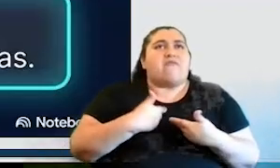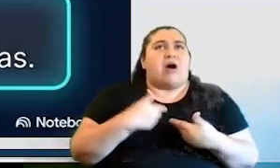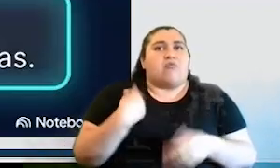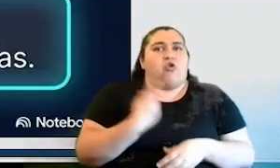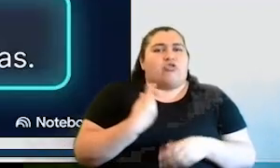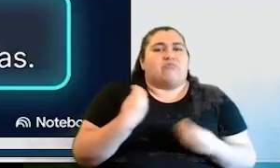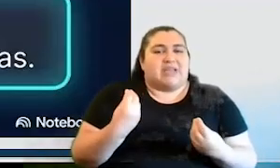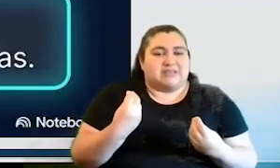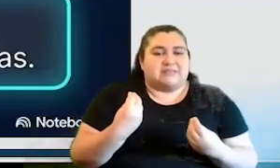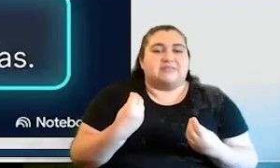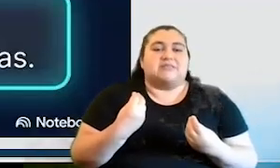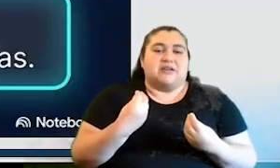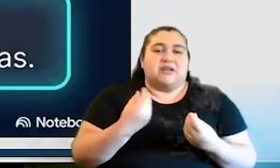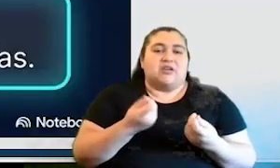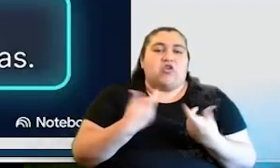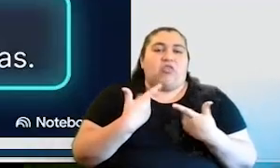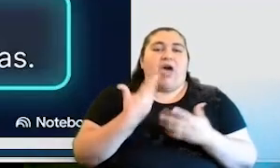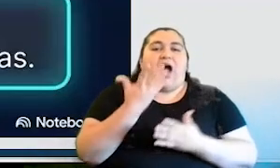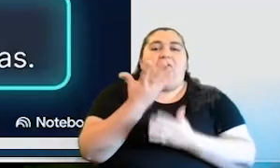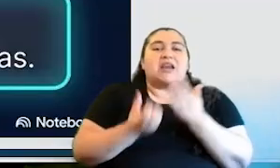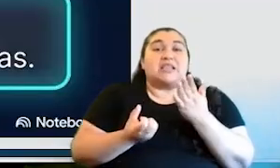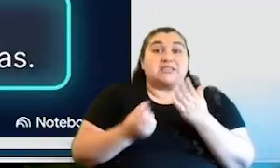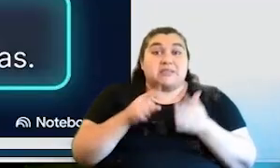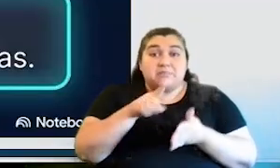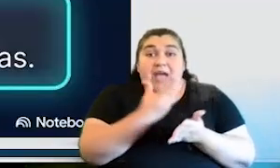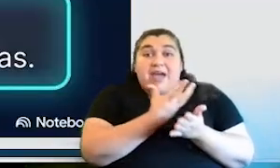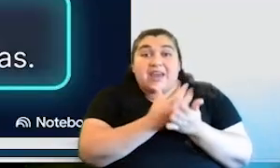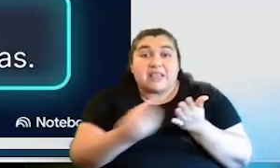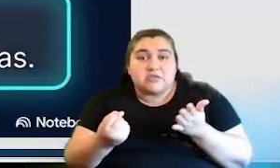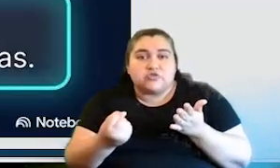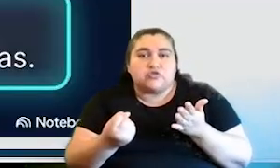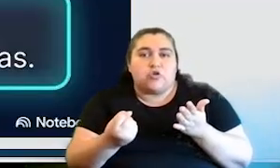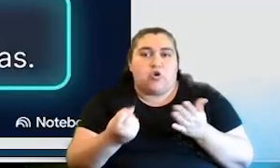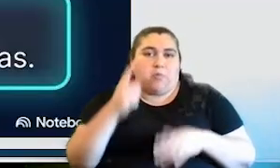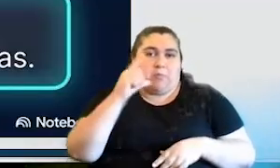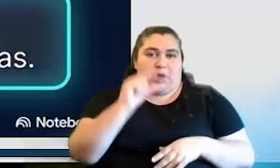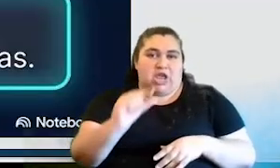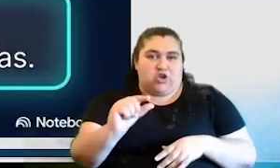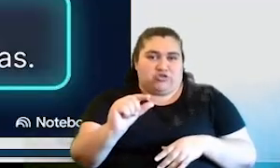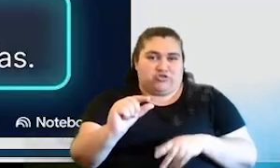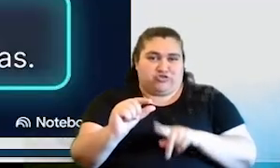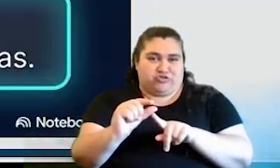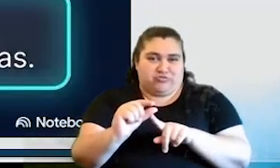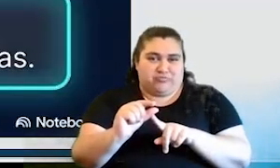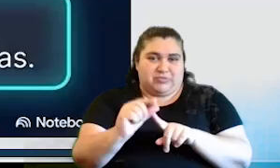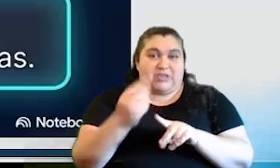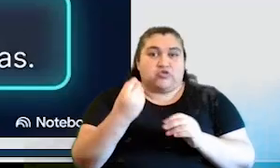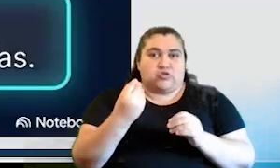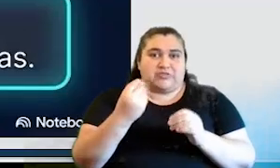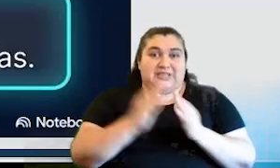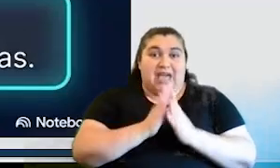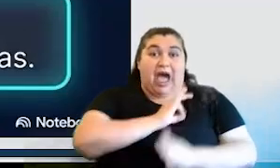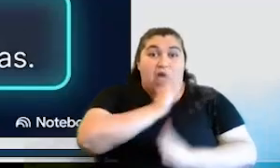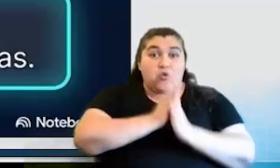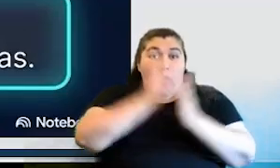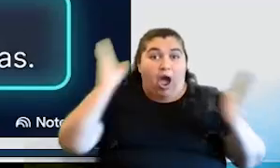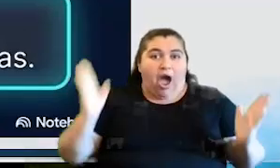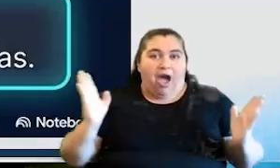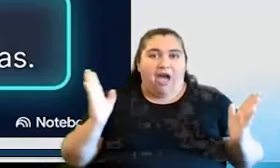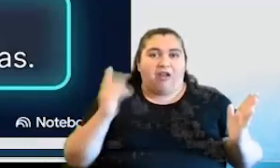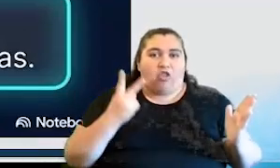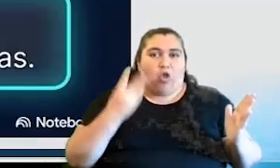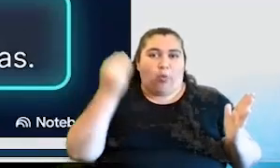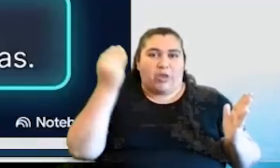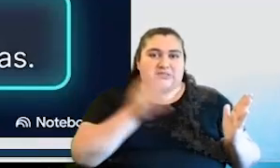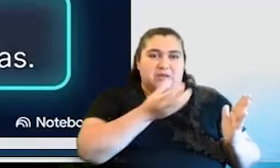nos permite que las retenciones sean menores en dos momentos del año. No es que hay que esperar a